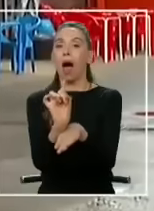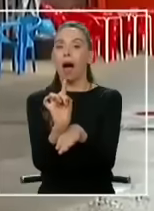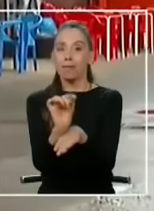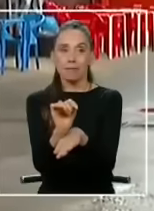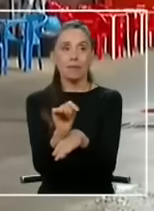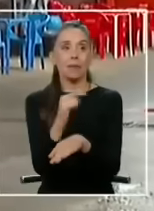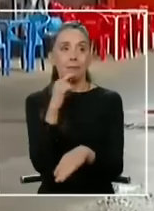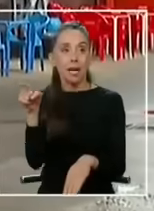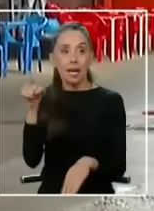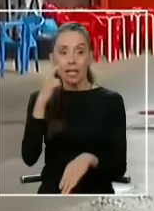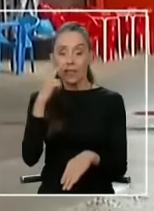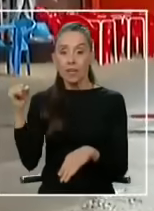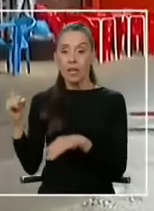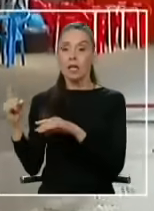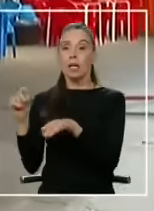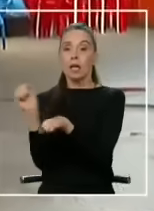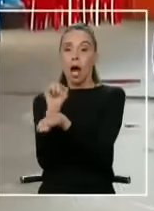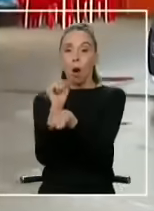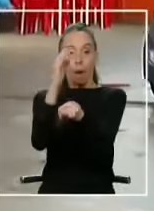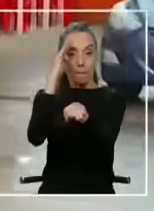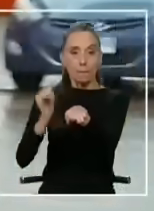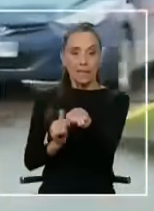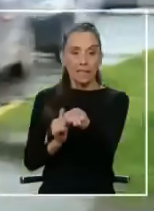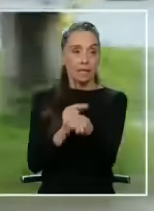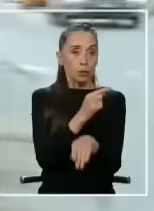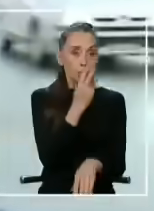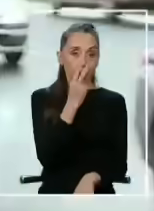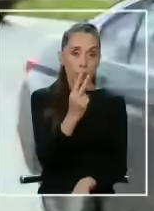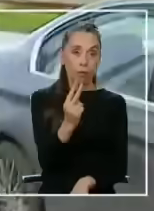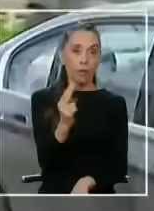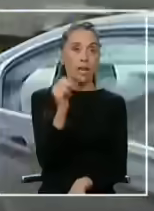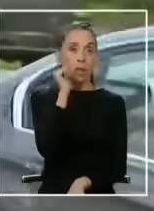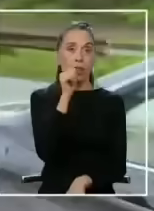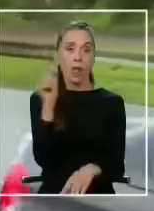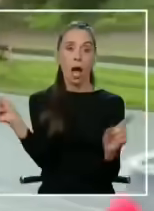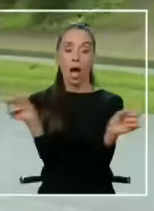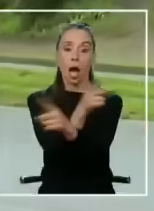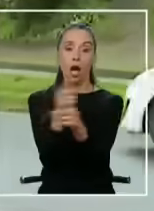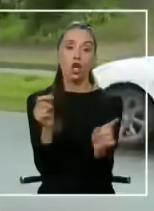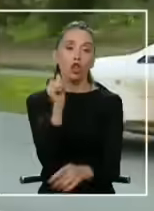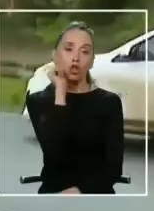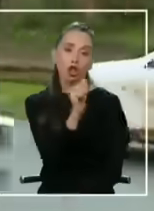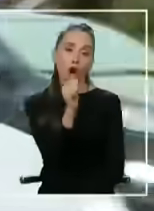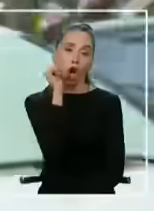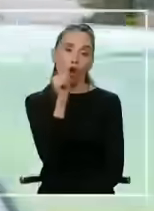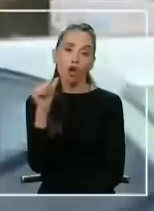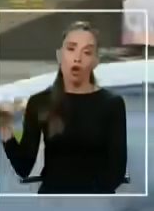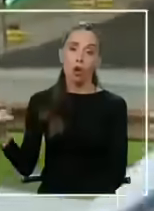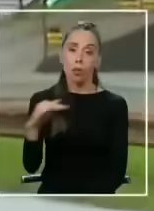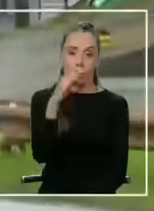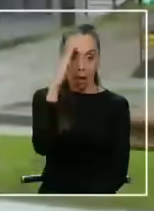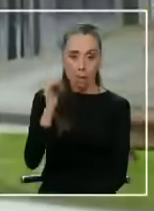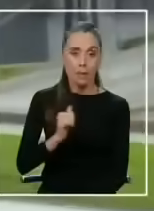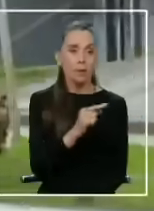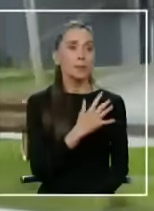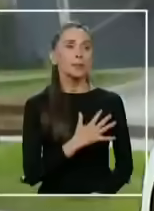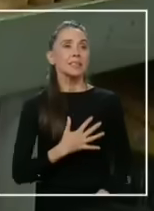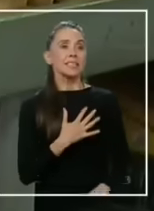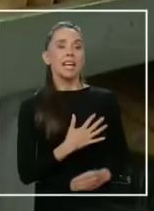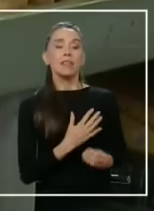Ahí va un carro militar, ¿no? ¿El tránsito que ustedes ven diariamente? Todos los días. ¿Cuál es la sensación después de lo que pasa?